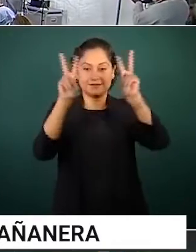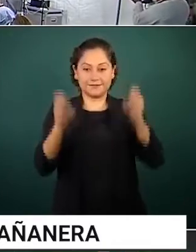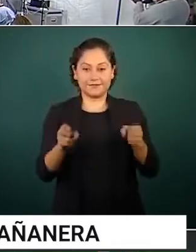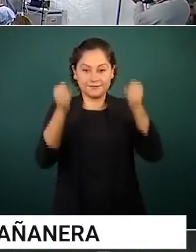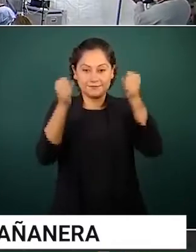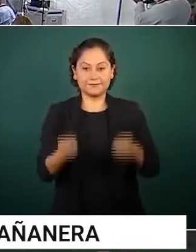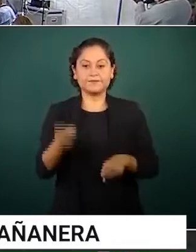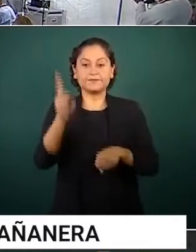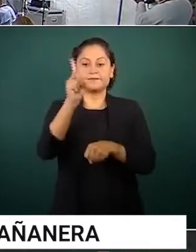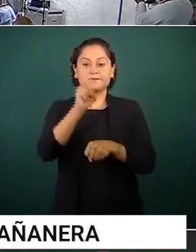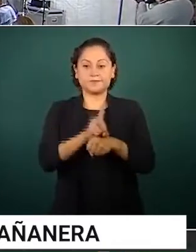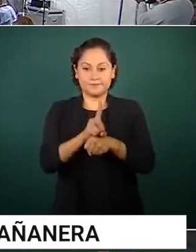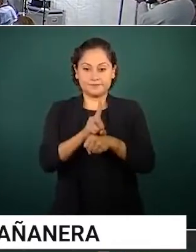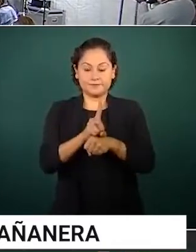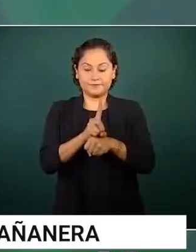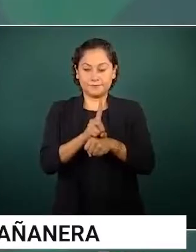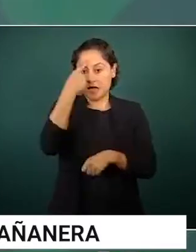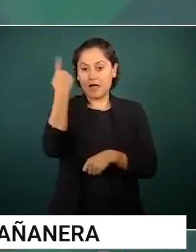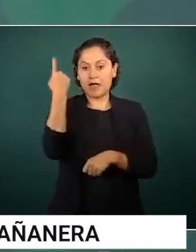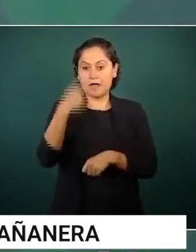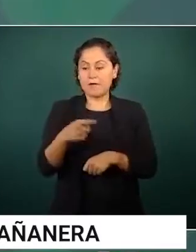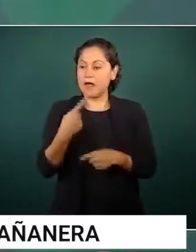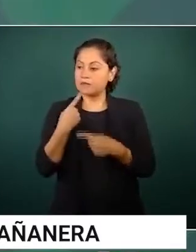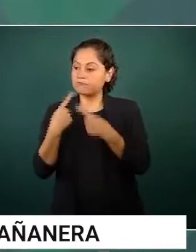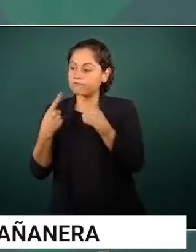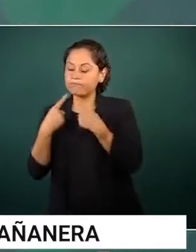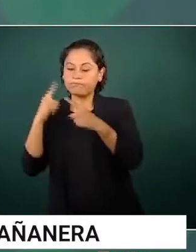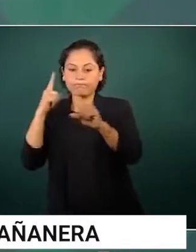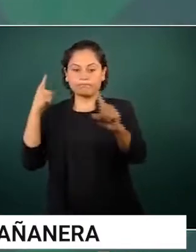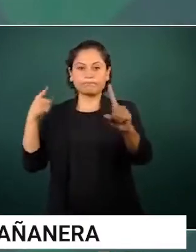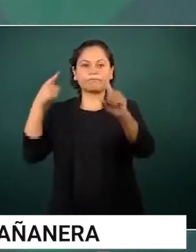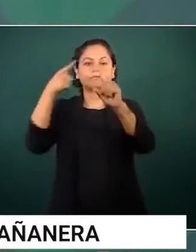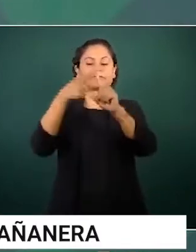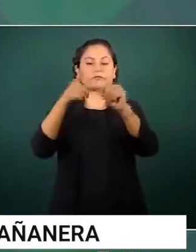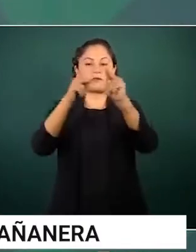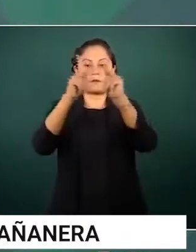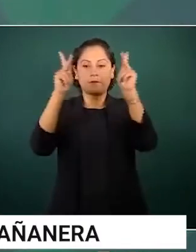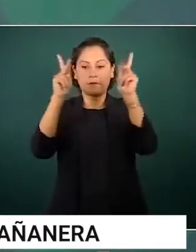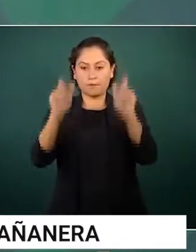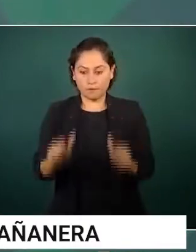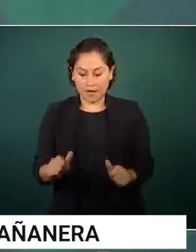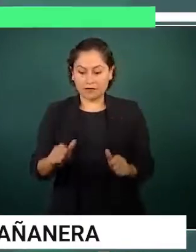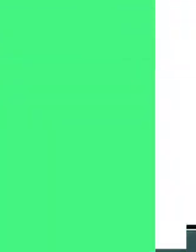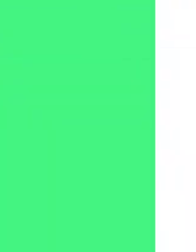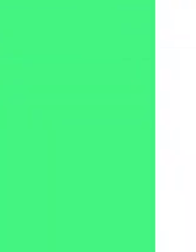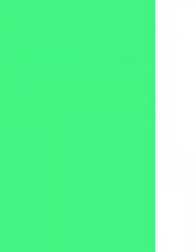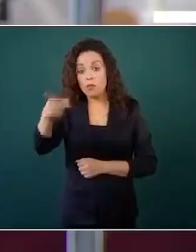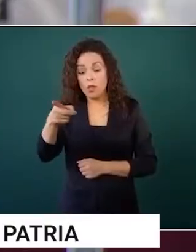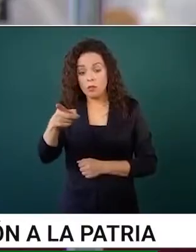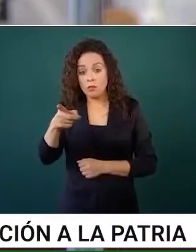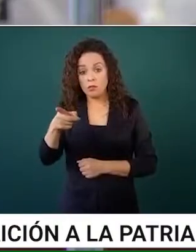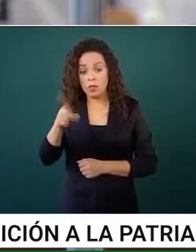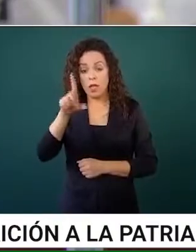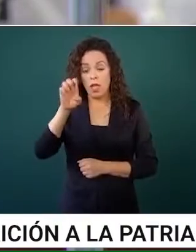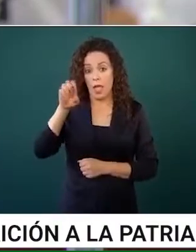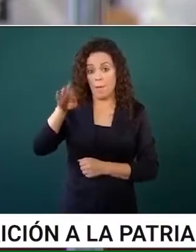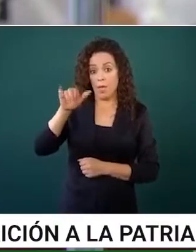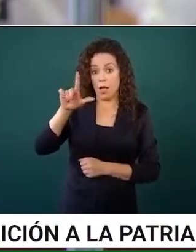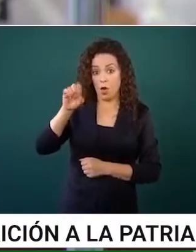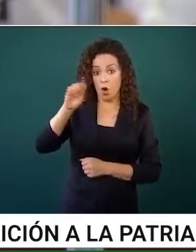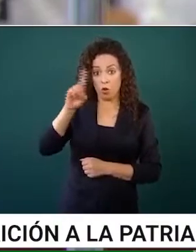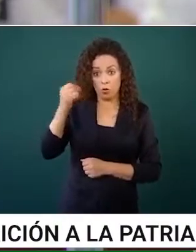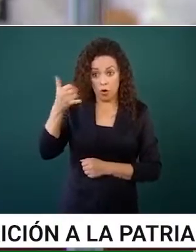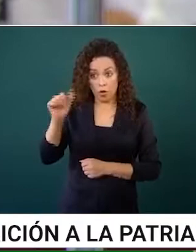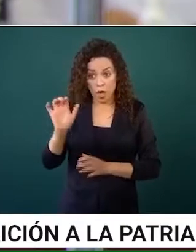seguridad para conseguir la paz en Tamaulipas y en todo el país López Obrador